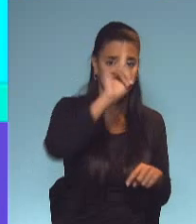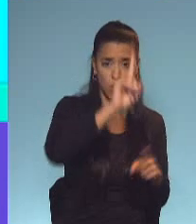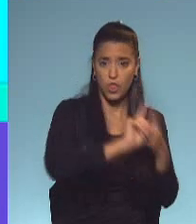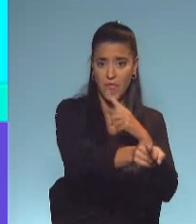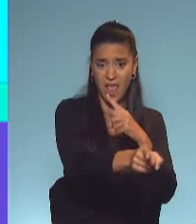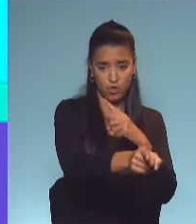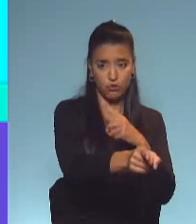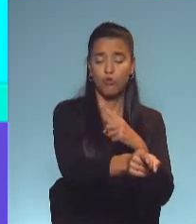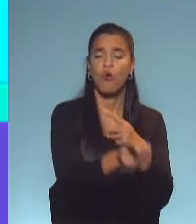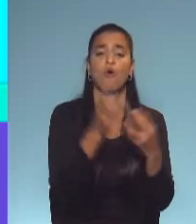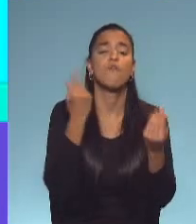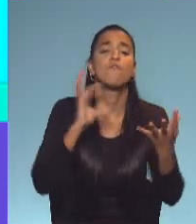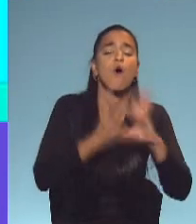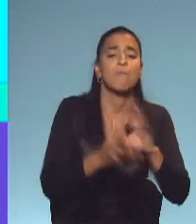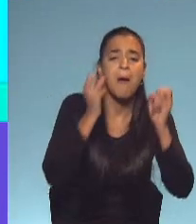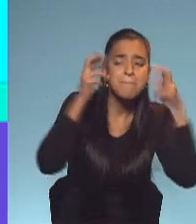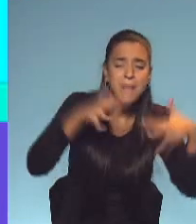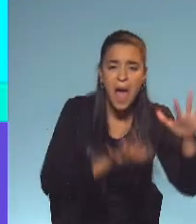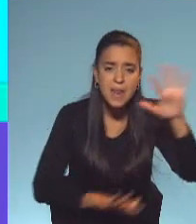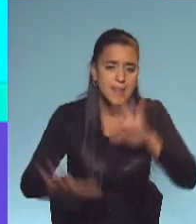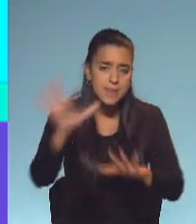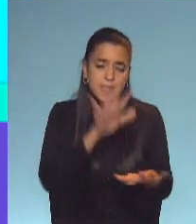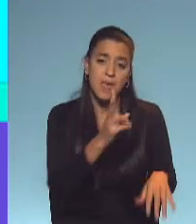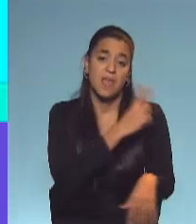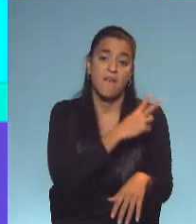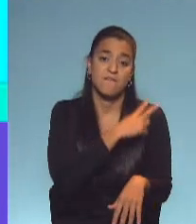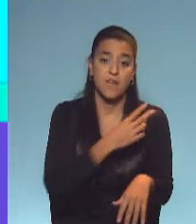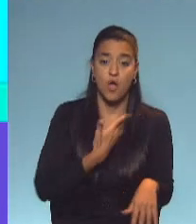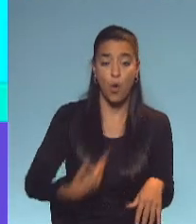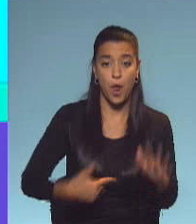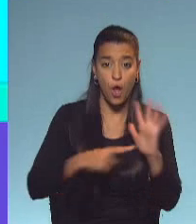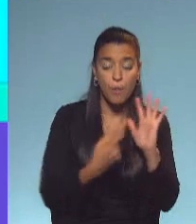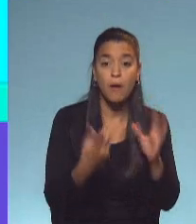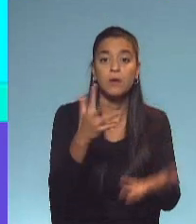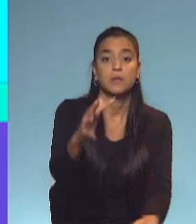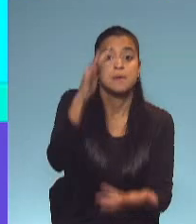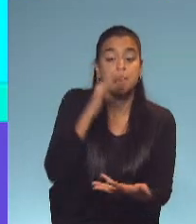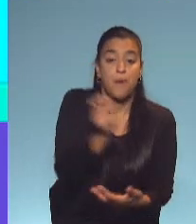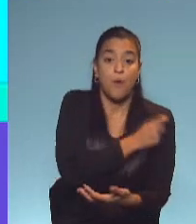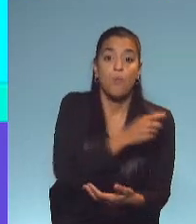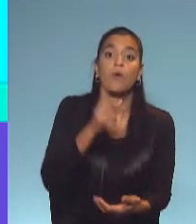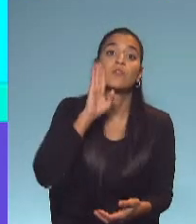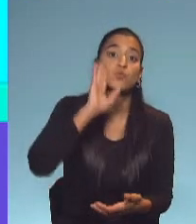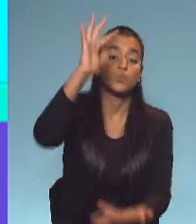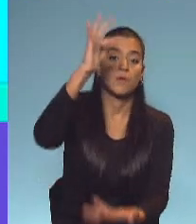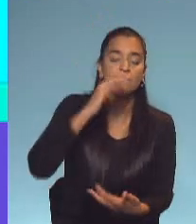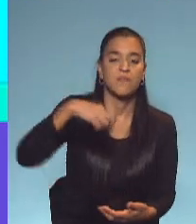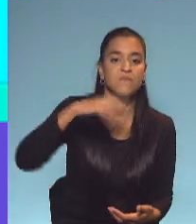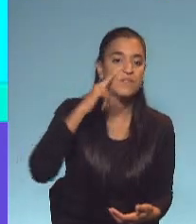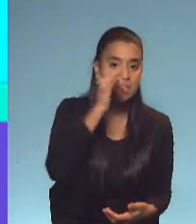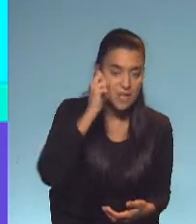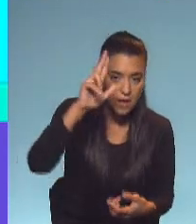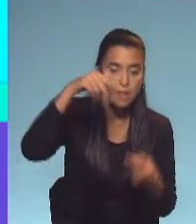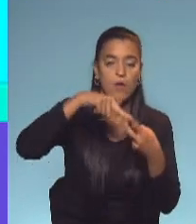con una mirada estratégica del jefe de gobierno porteño, que es obtener vacunas por parte de Estados Unidos, hablamos de Pfizer, de